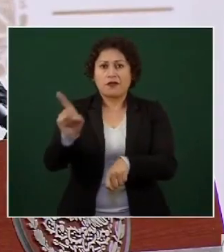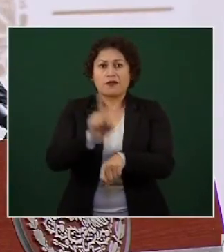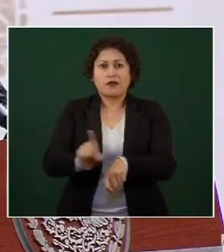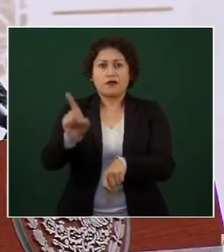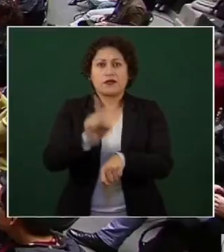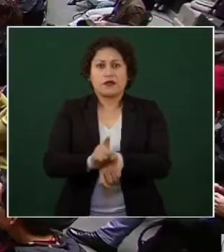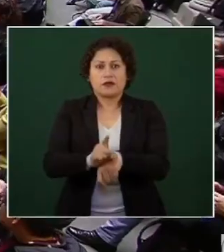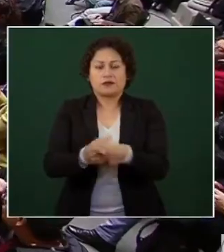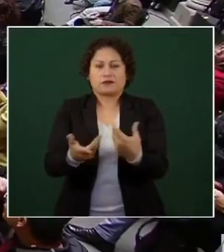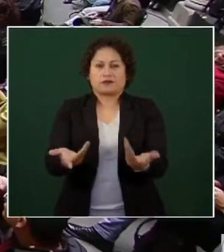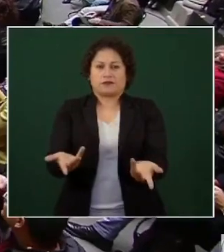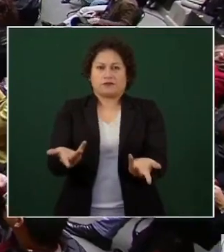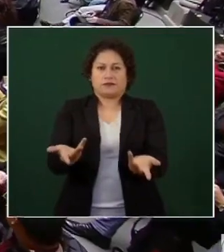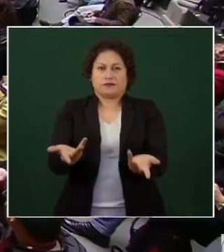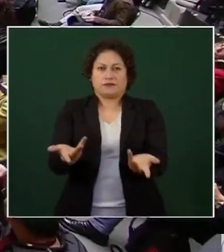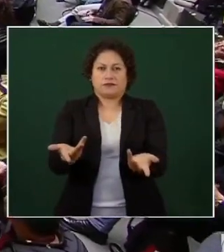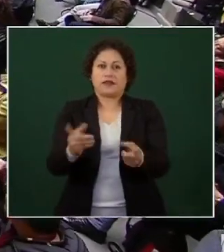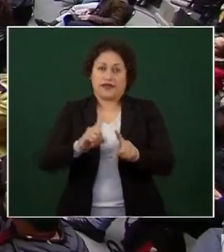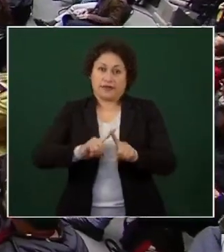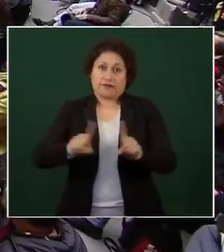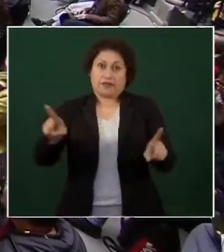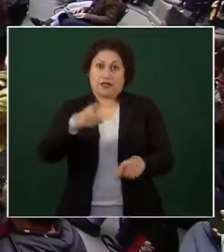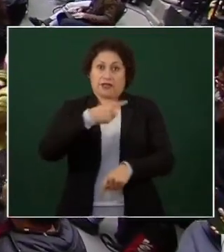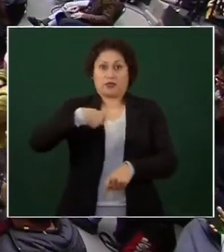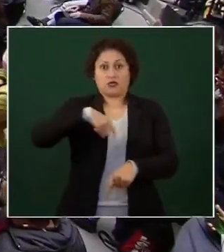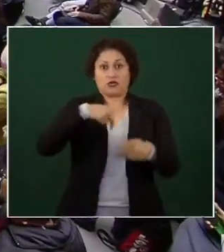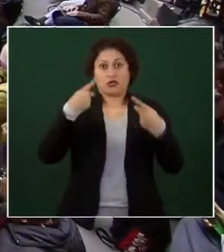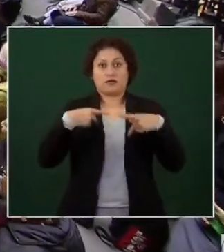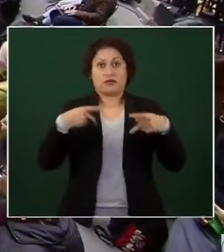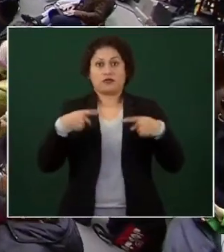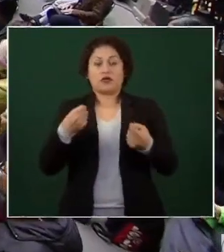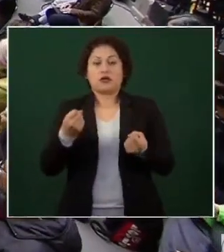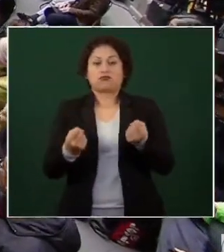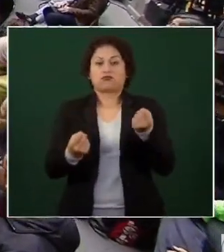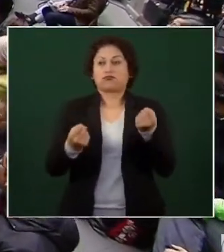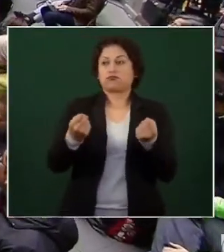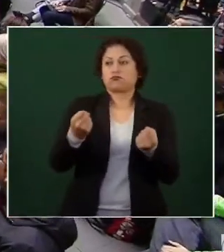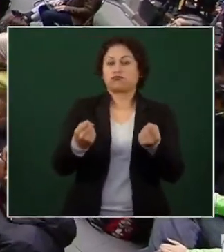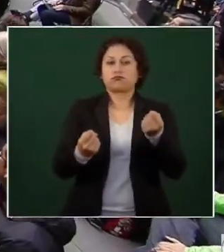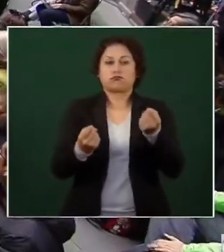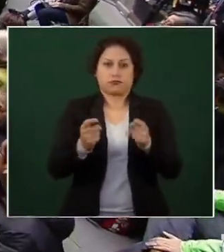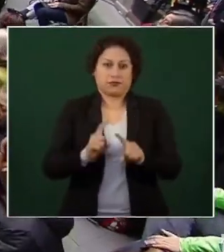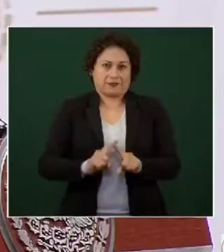No los que tenemos la posibilidad de transportarnos de otra manera,